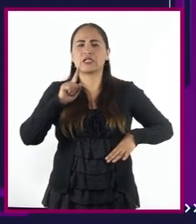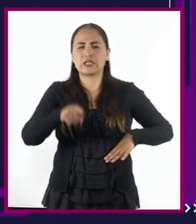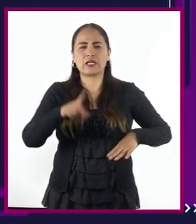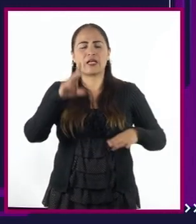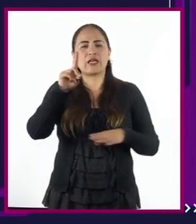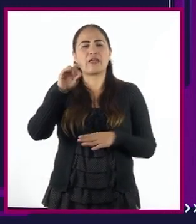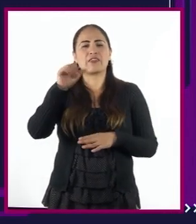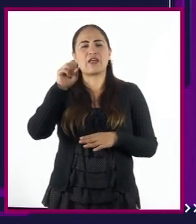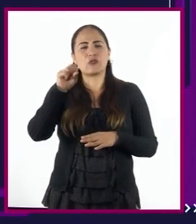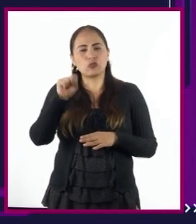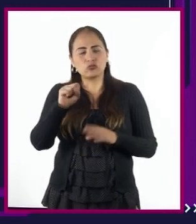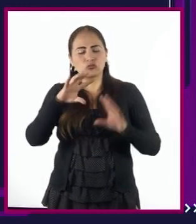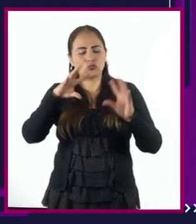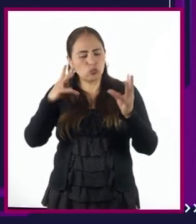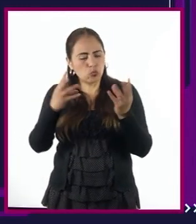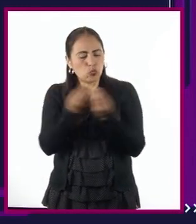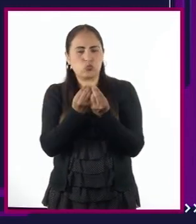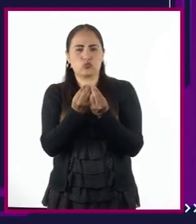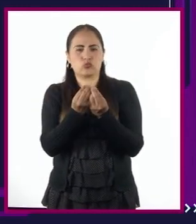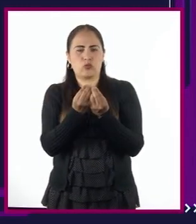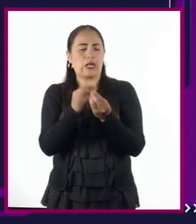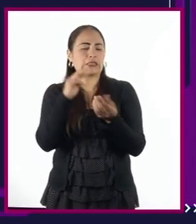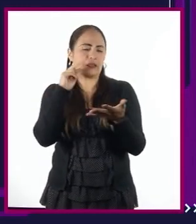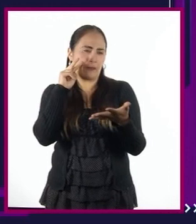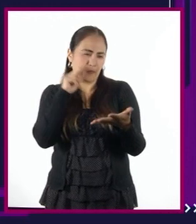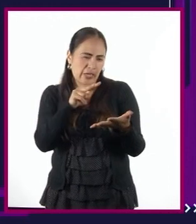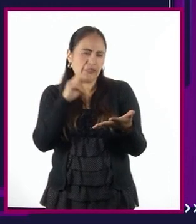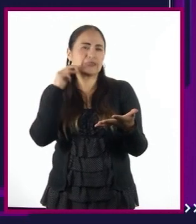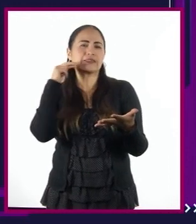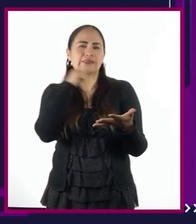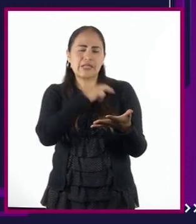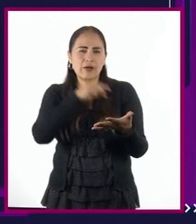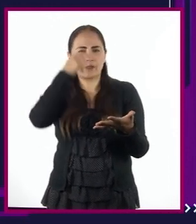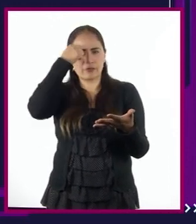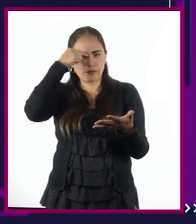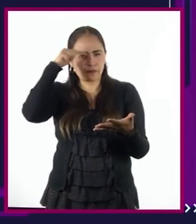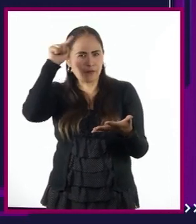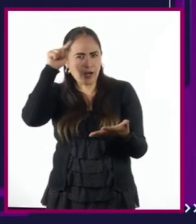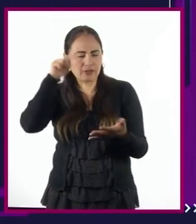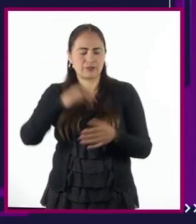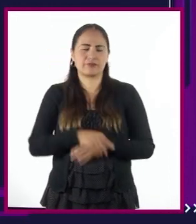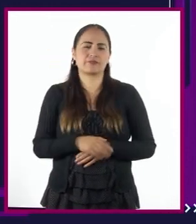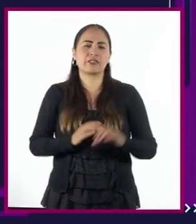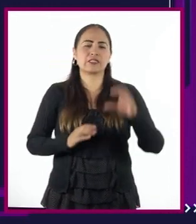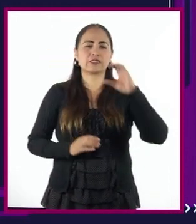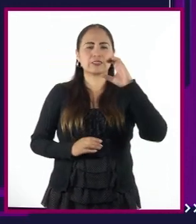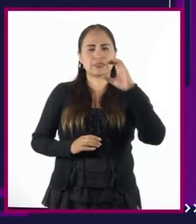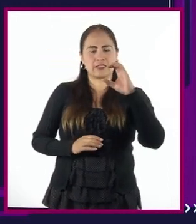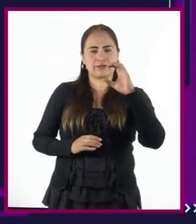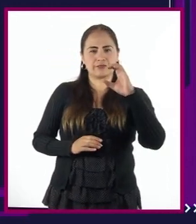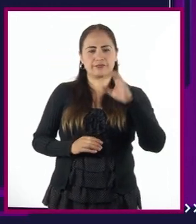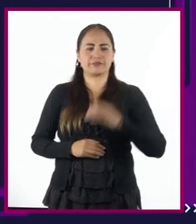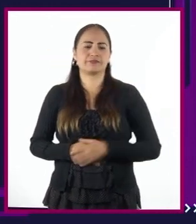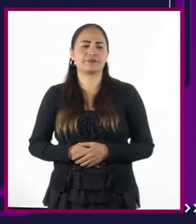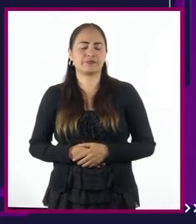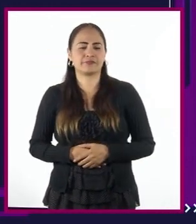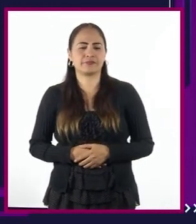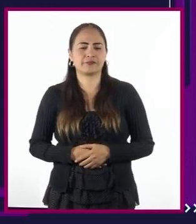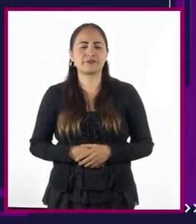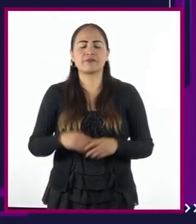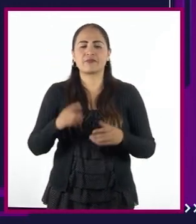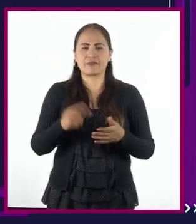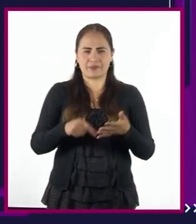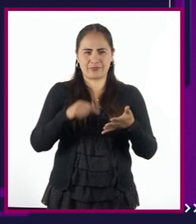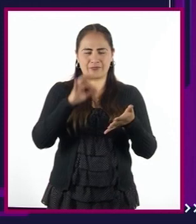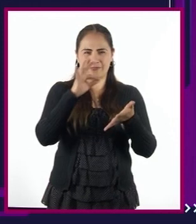de un conjunto de datos de manera rápida y fácil. Inciso C. En una gráfica de